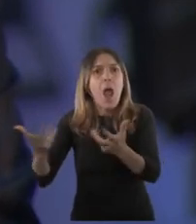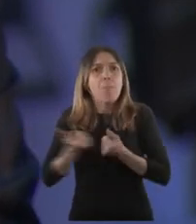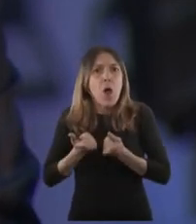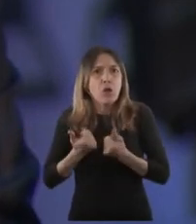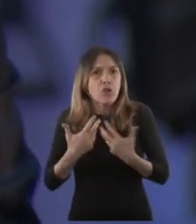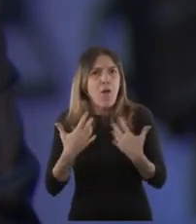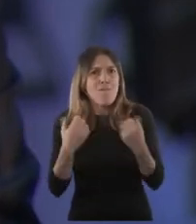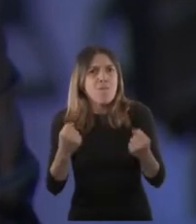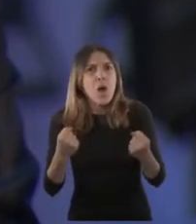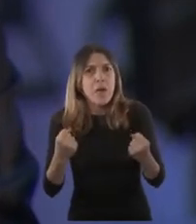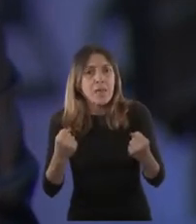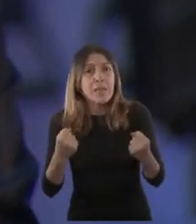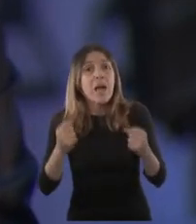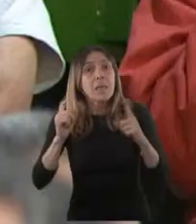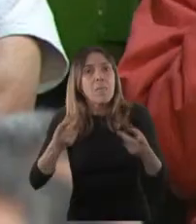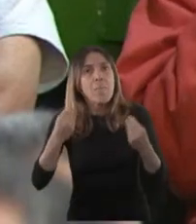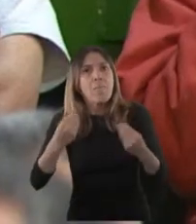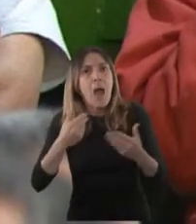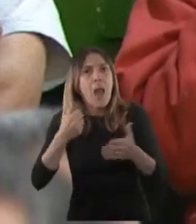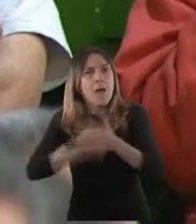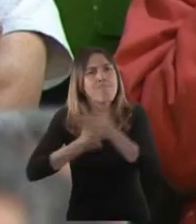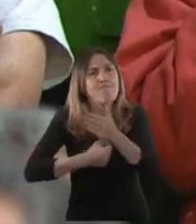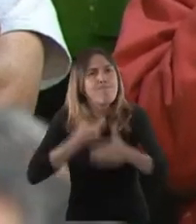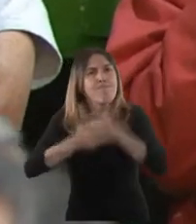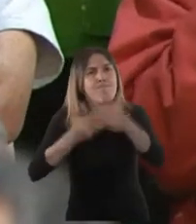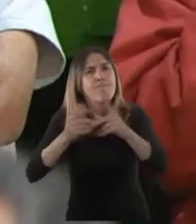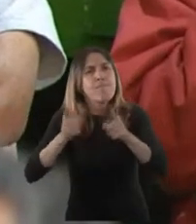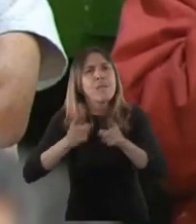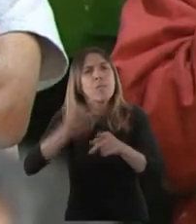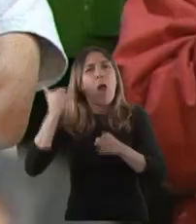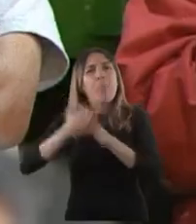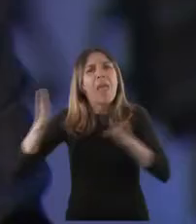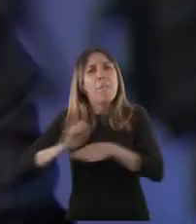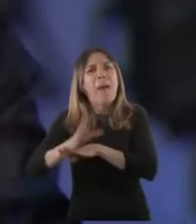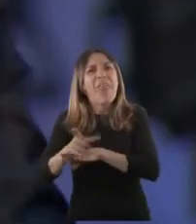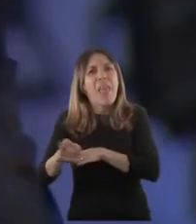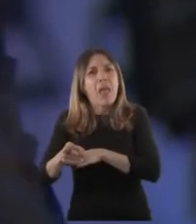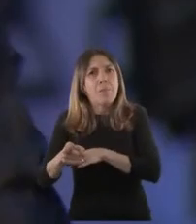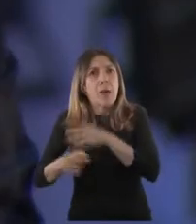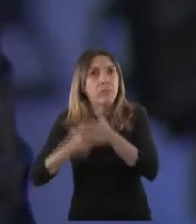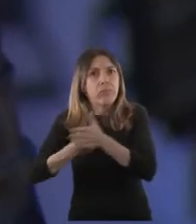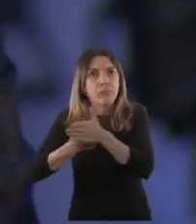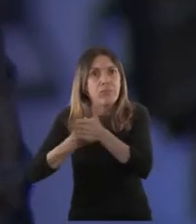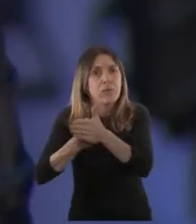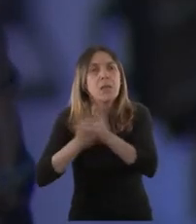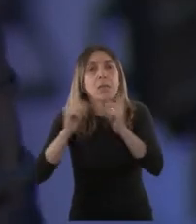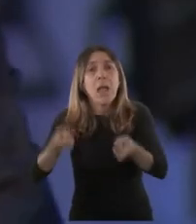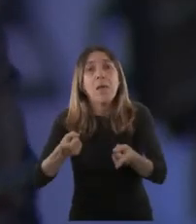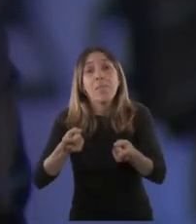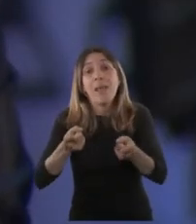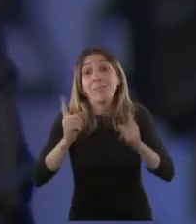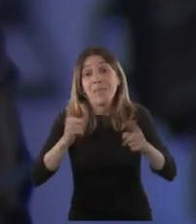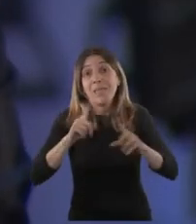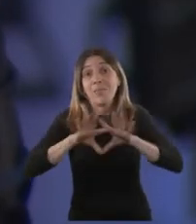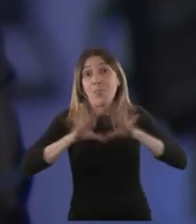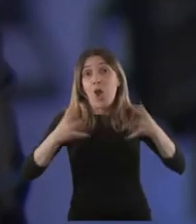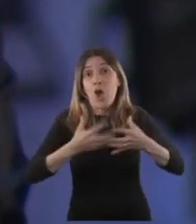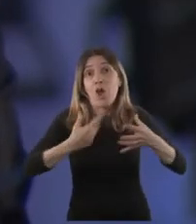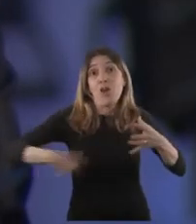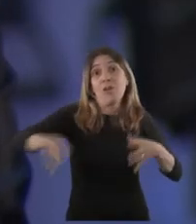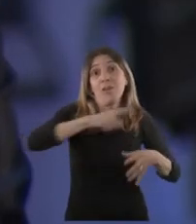fortaleza en salir adelante con el tema de la pandemia, pero fundamentalmente en darnos desde este sector